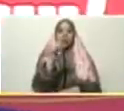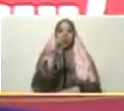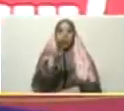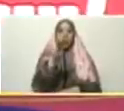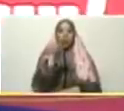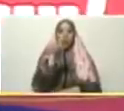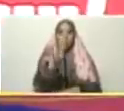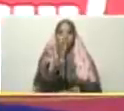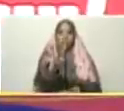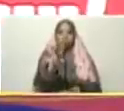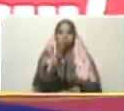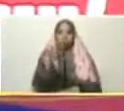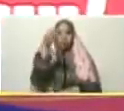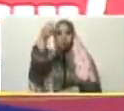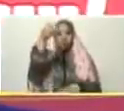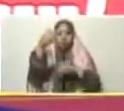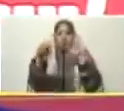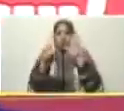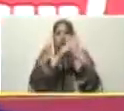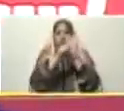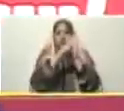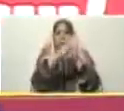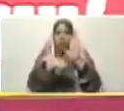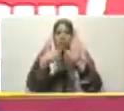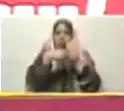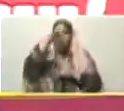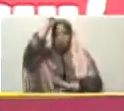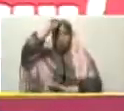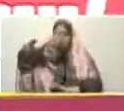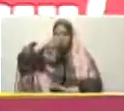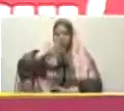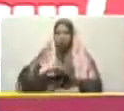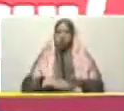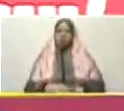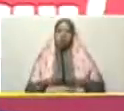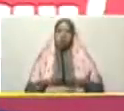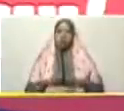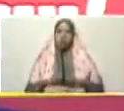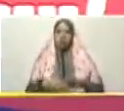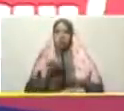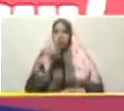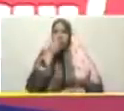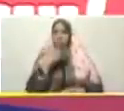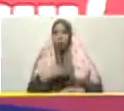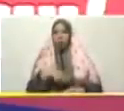tenemos dirían ustedes muchachos lo que tenemos es calidad